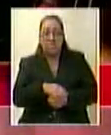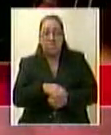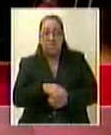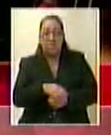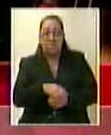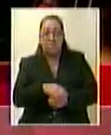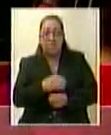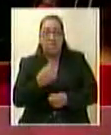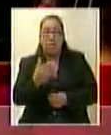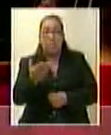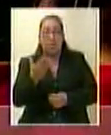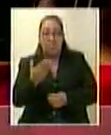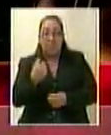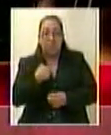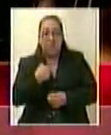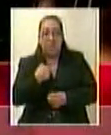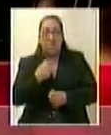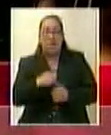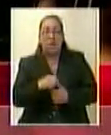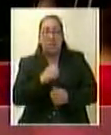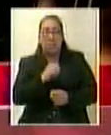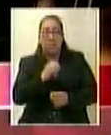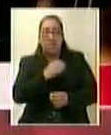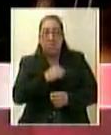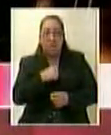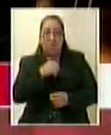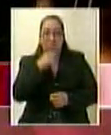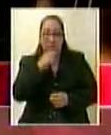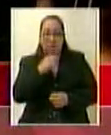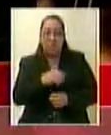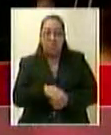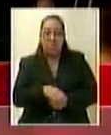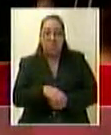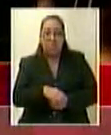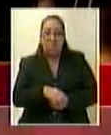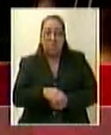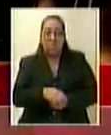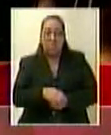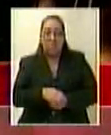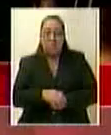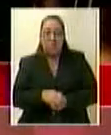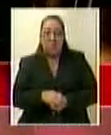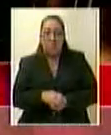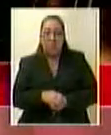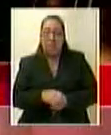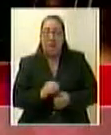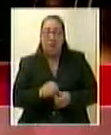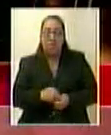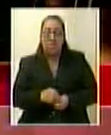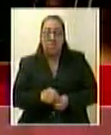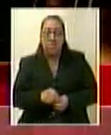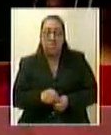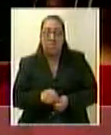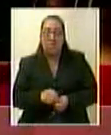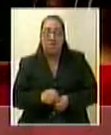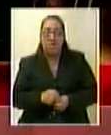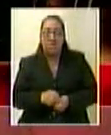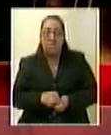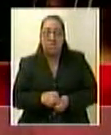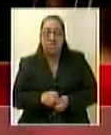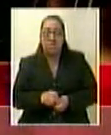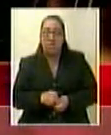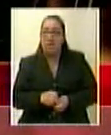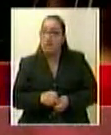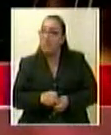que tenemos desde la comisión de la mujer y creo que es totalmente para cada uno de nosotros preocupante